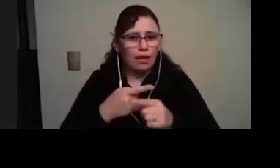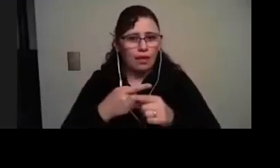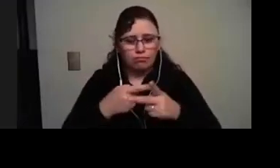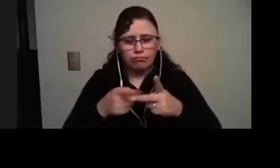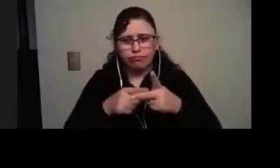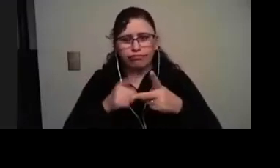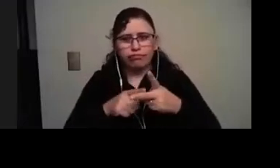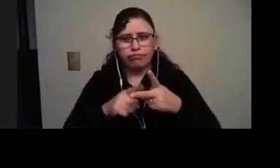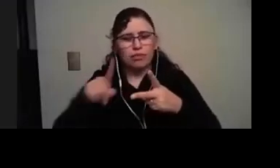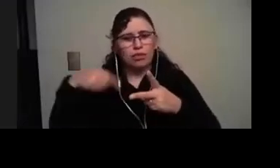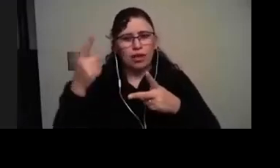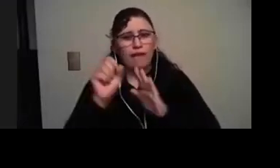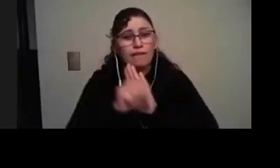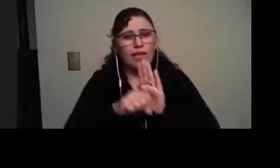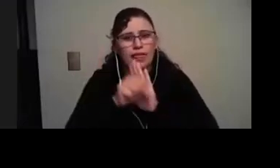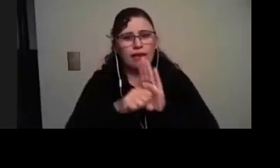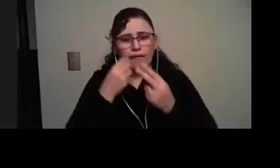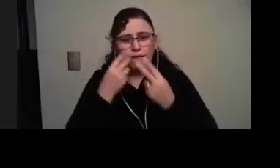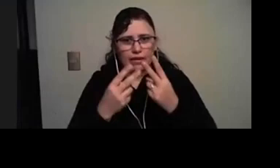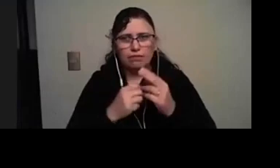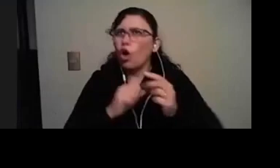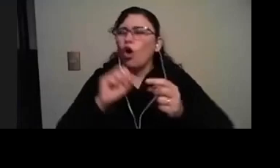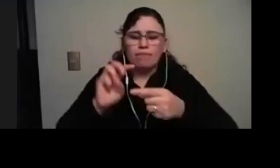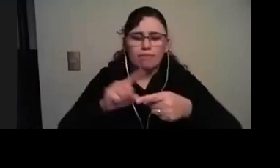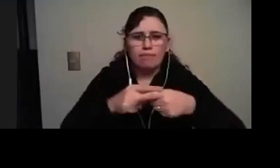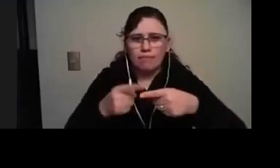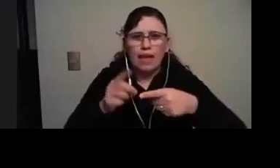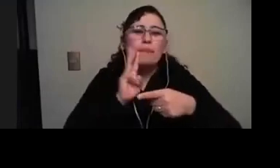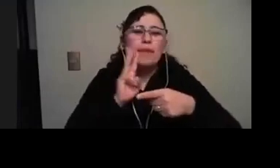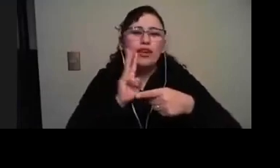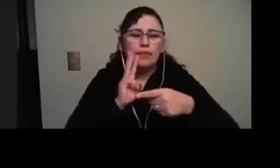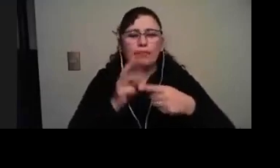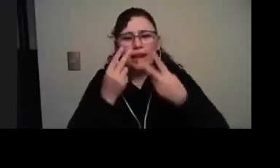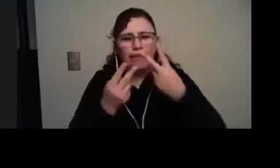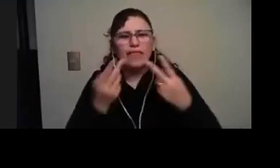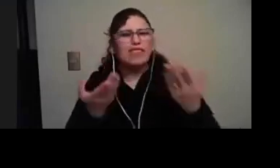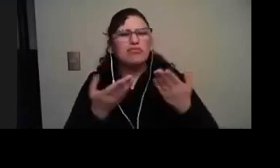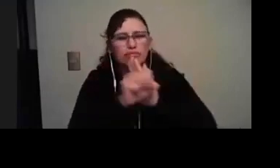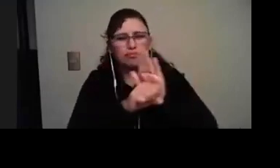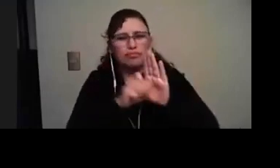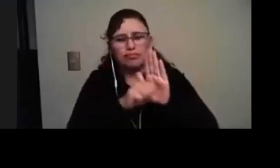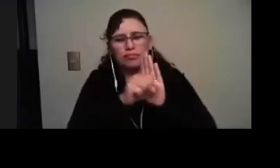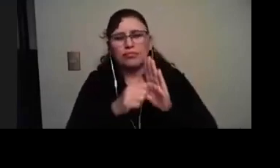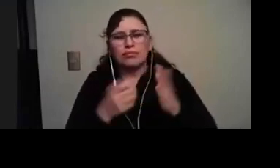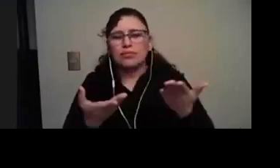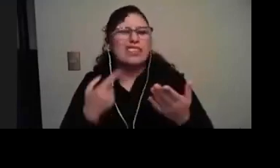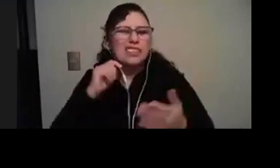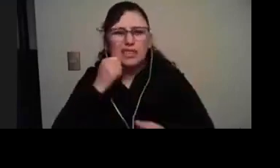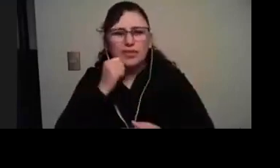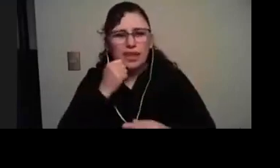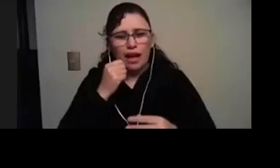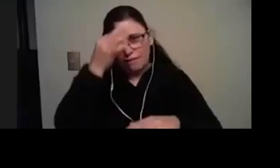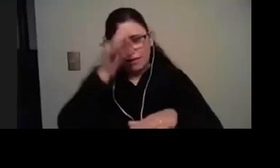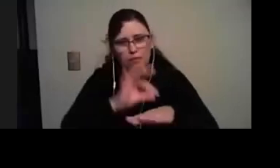sobre unos videos que van a permitir poder graficar, entender y comprender de mejor forma en qué consiste